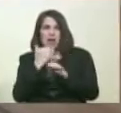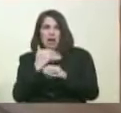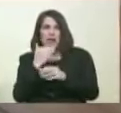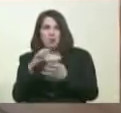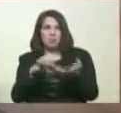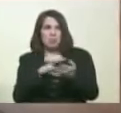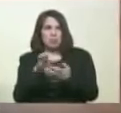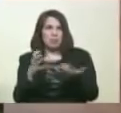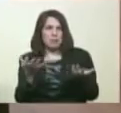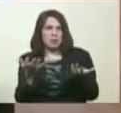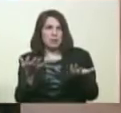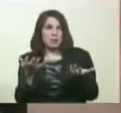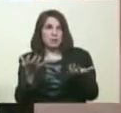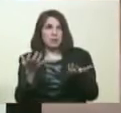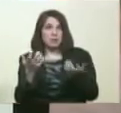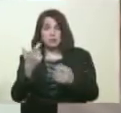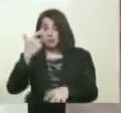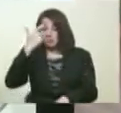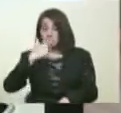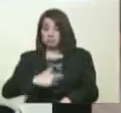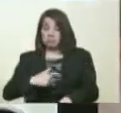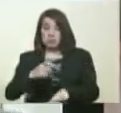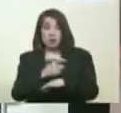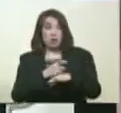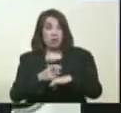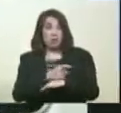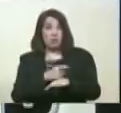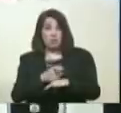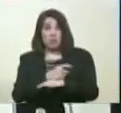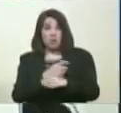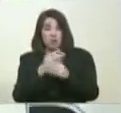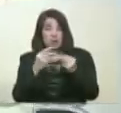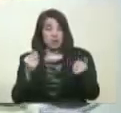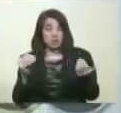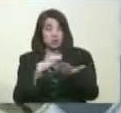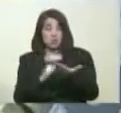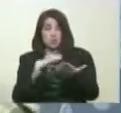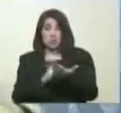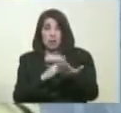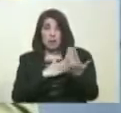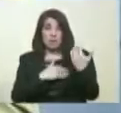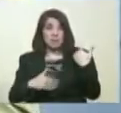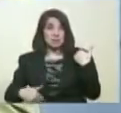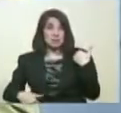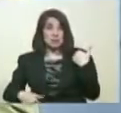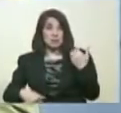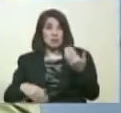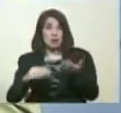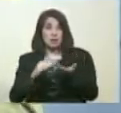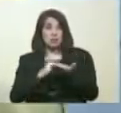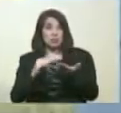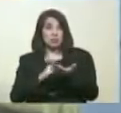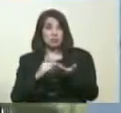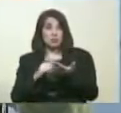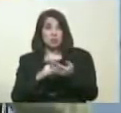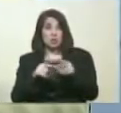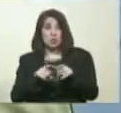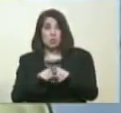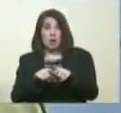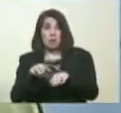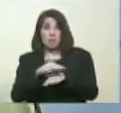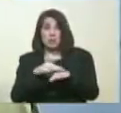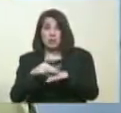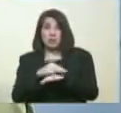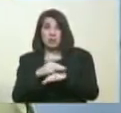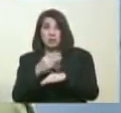Somos el gobierno de las soluciones, presidente de las soluciones, el ministro de las soluciones.